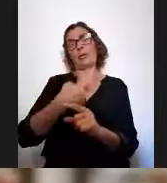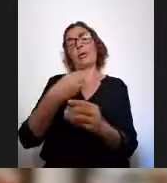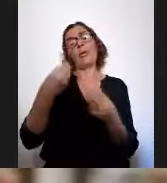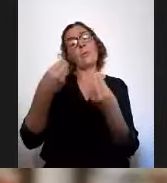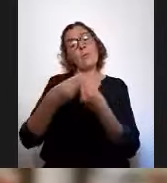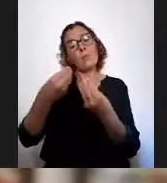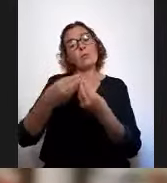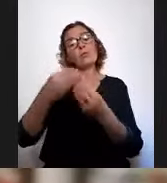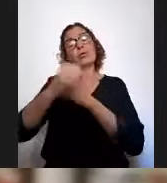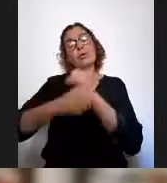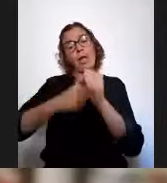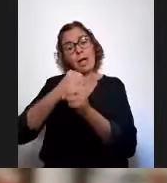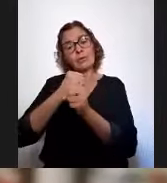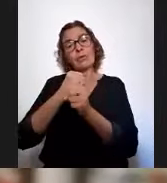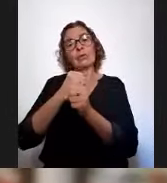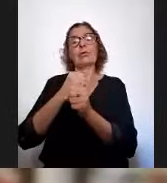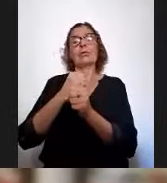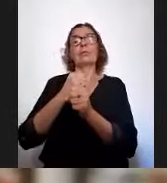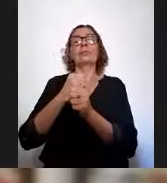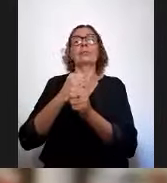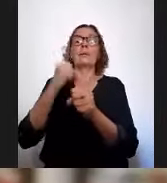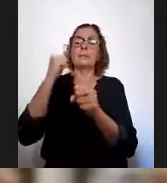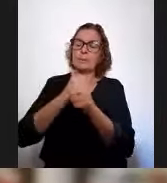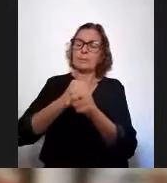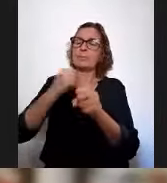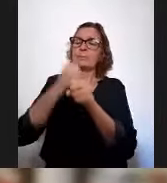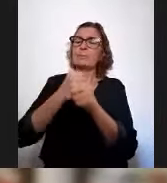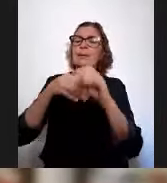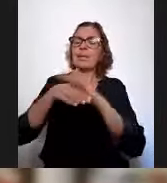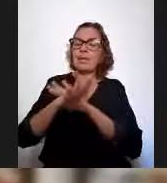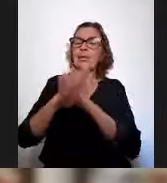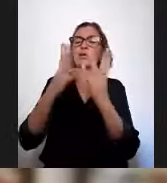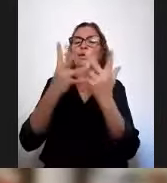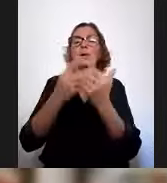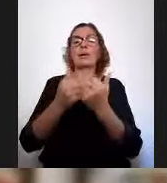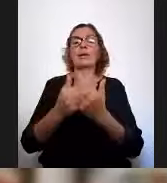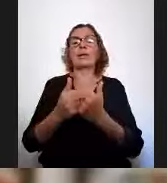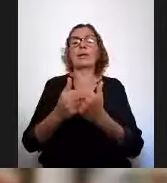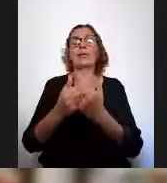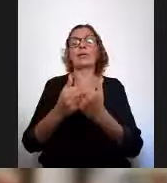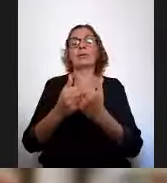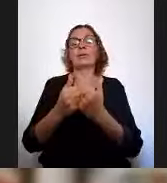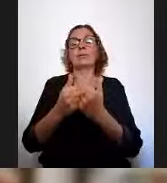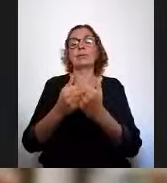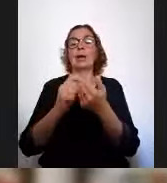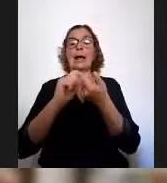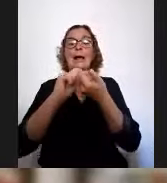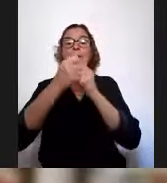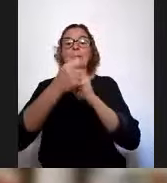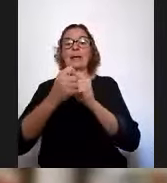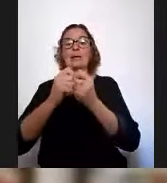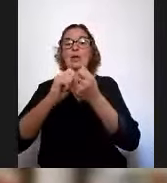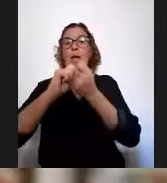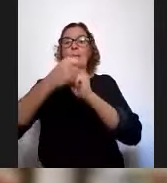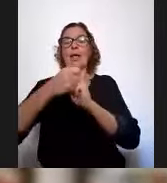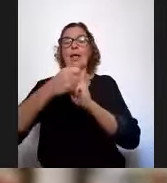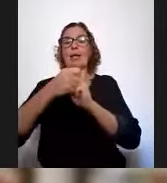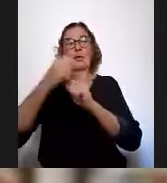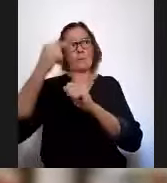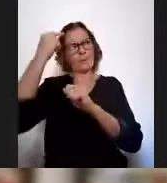años de trabajar dentro de una organización, me estoy transformando, me estoy dando vuelta a mi